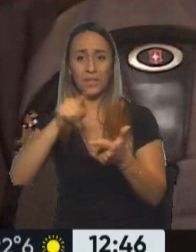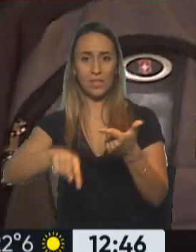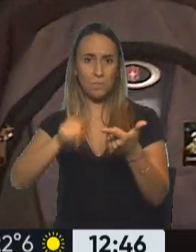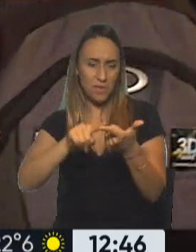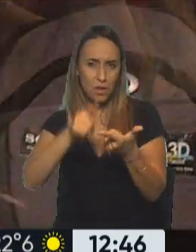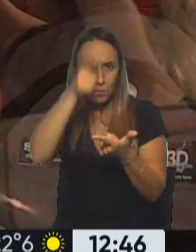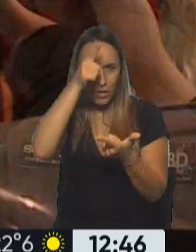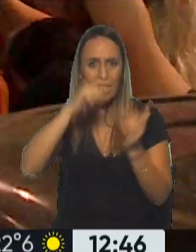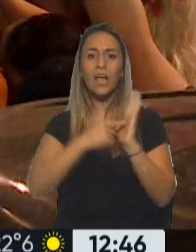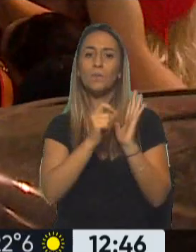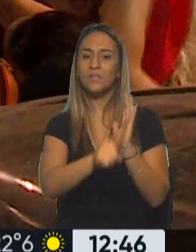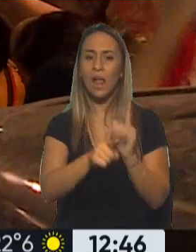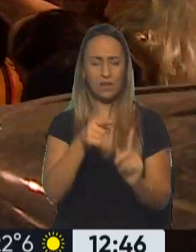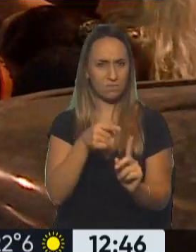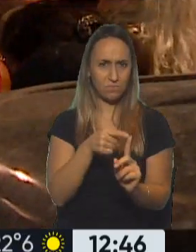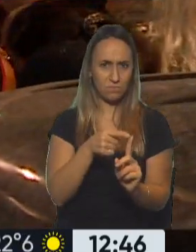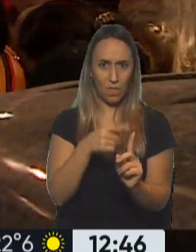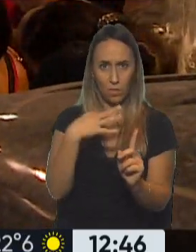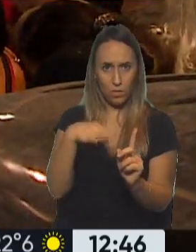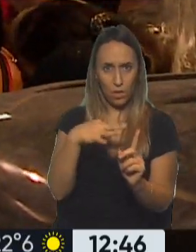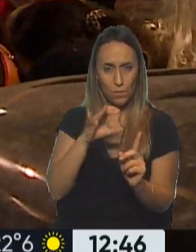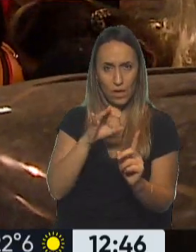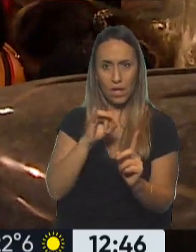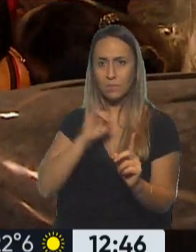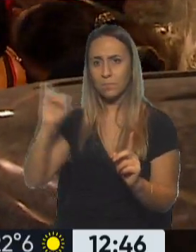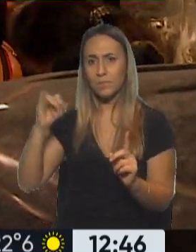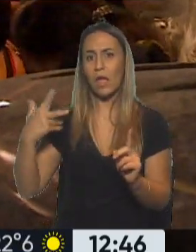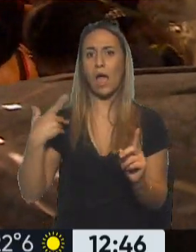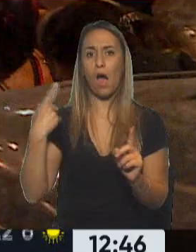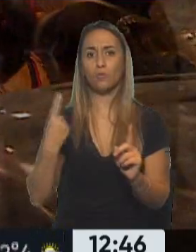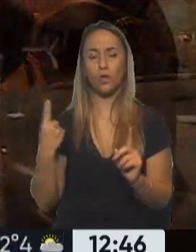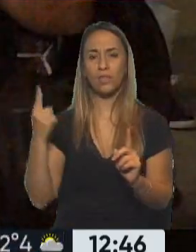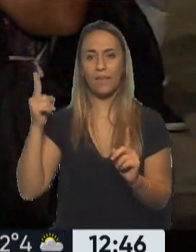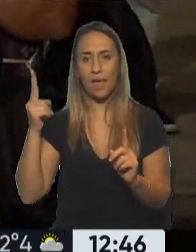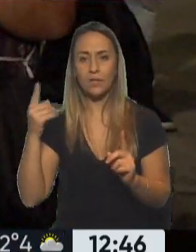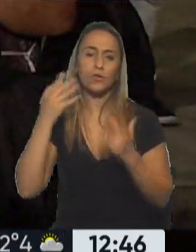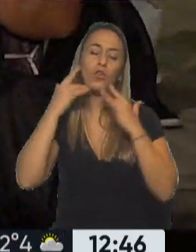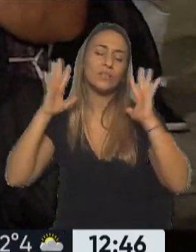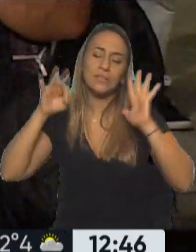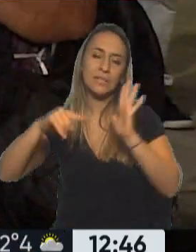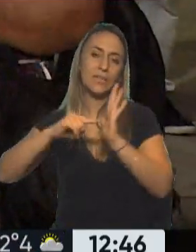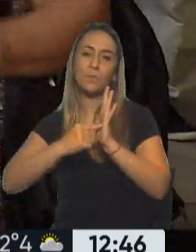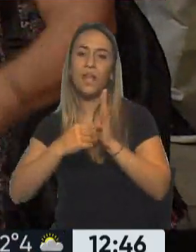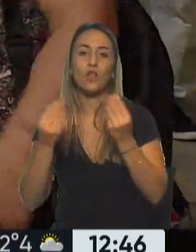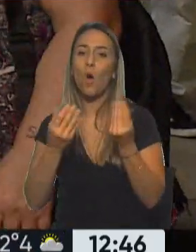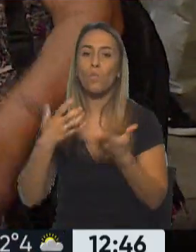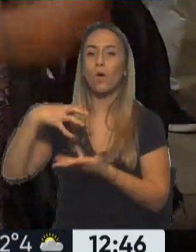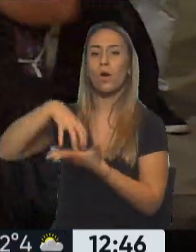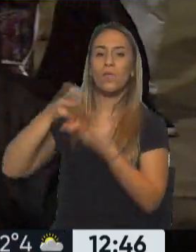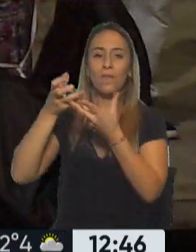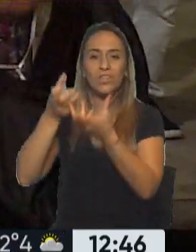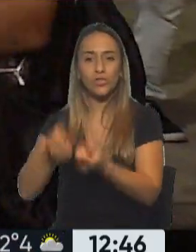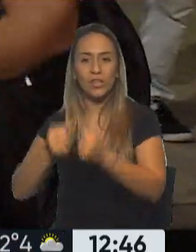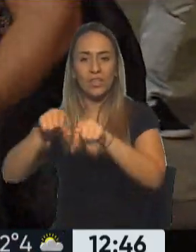policía de la ciudad no tiene obligación de comunicarse con alguna autoridad. Digo, no sé si en la ciudad de Buenos Aires funciona una defensoría de